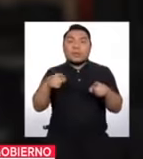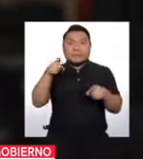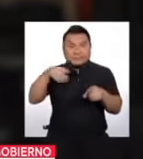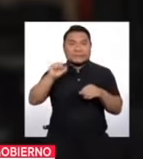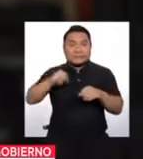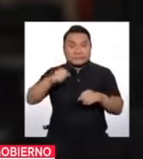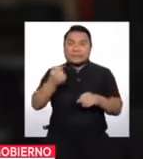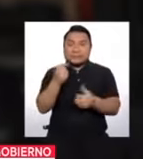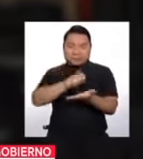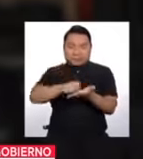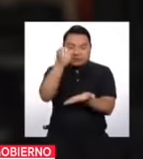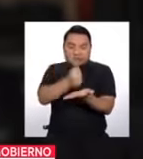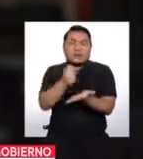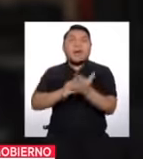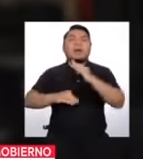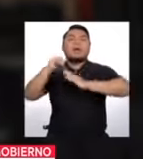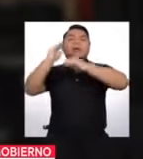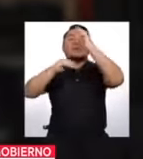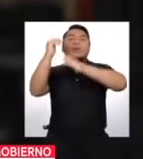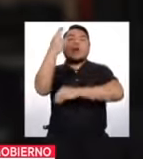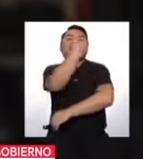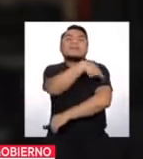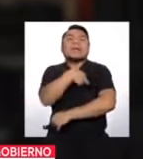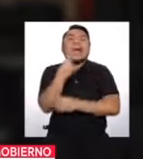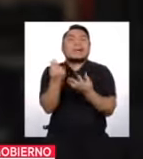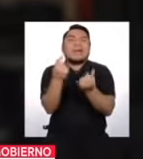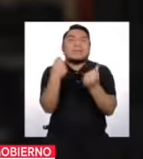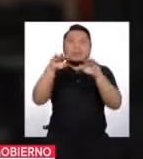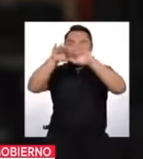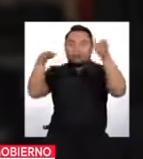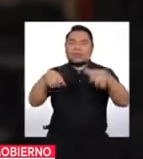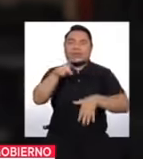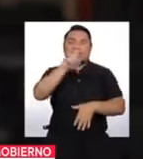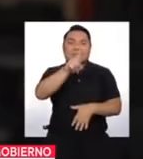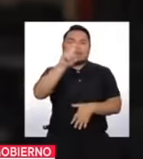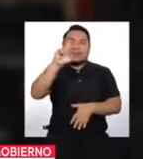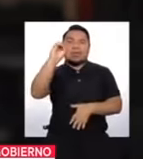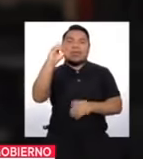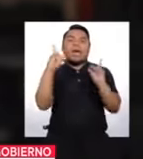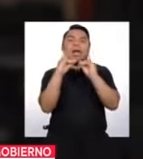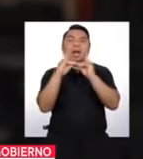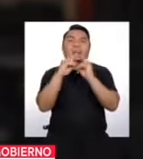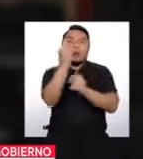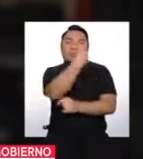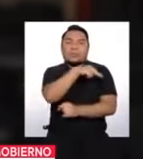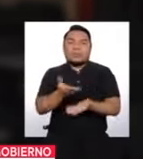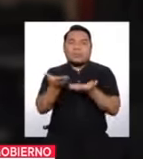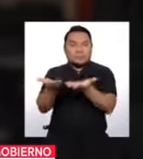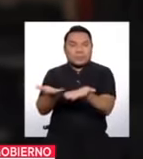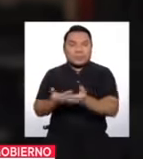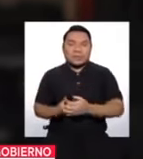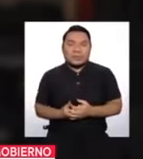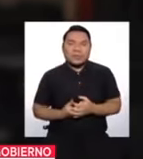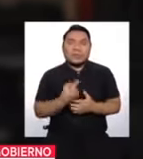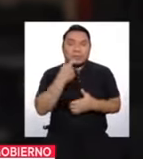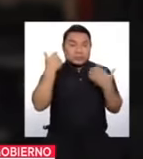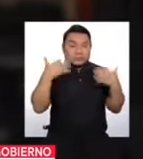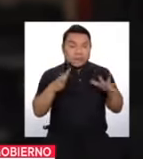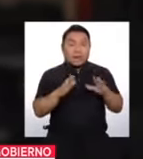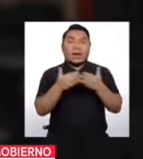hospital, una construcción rápida de 110 camas de hospitalización y 10 UCIs, y se han